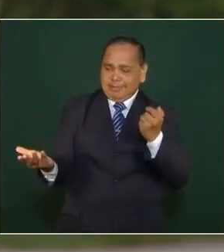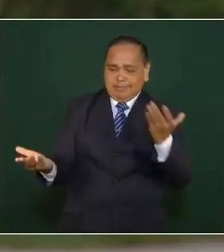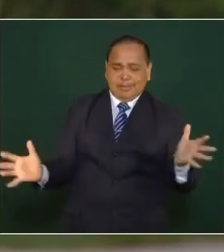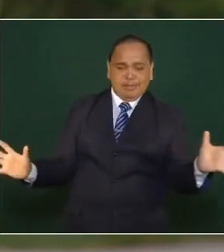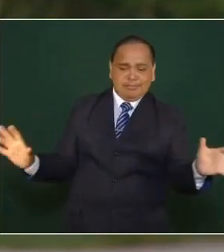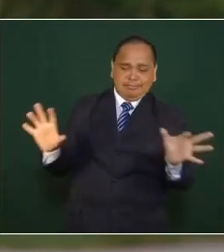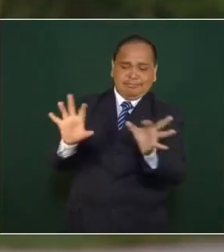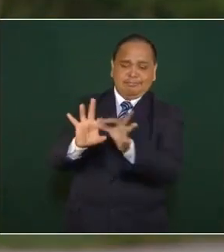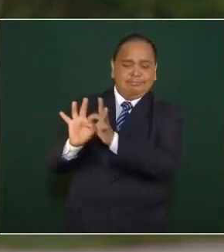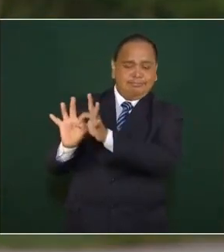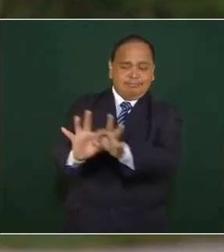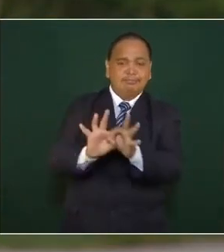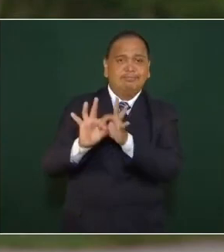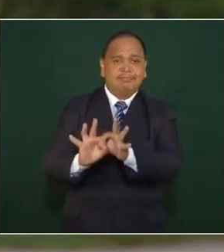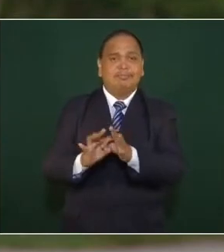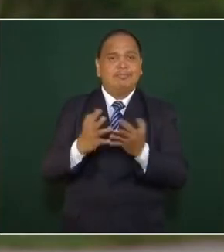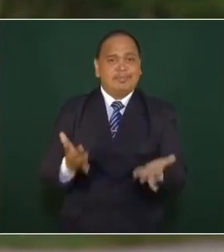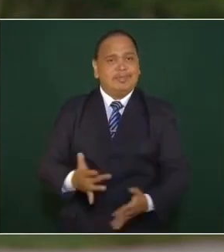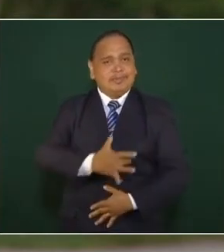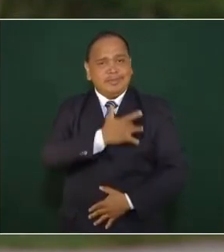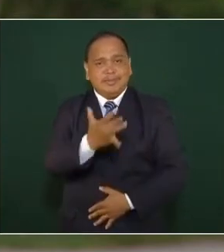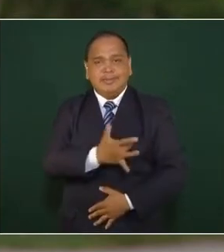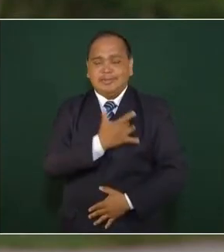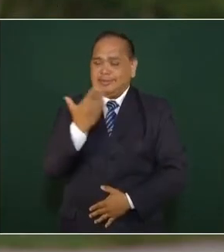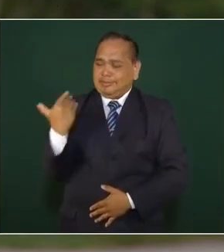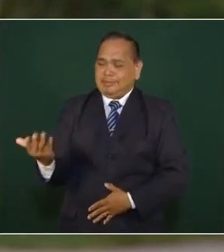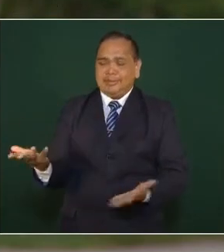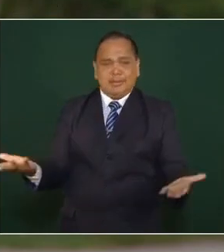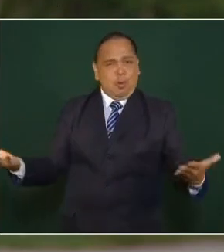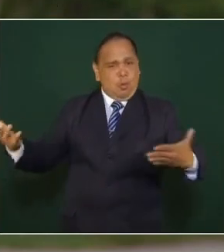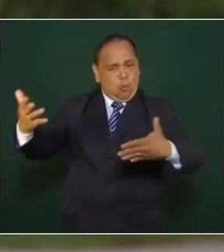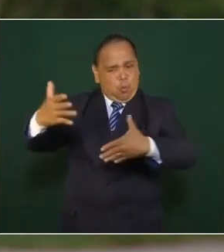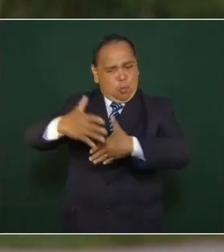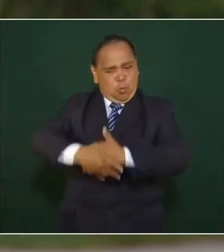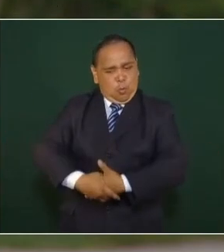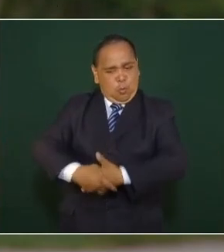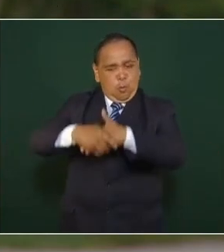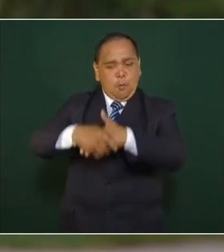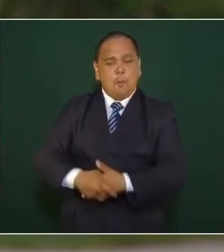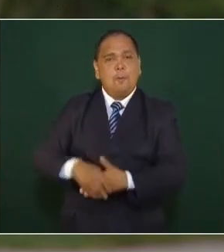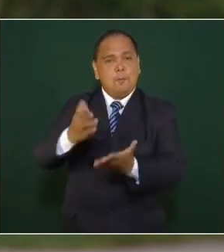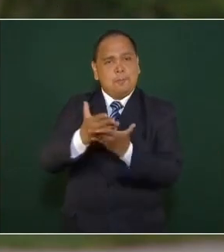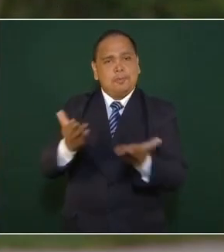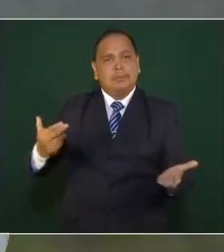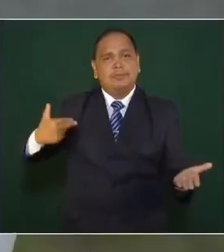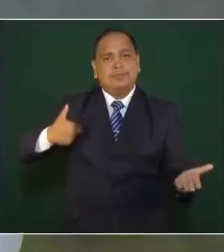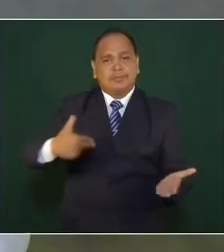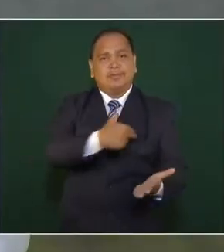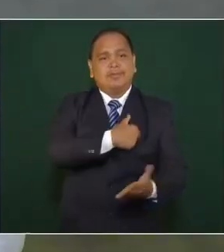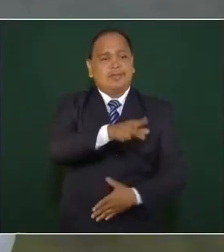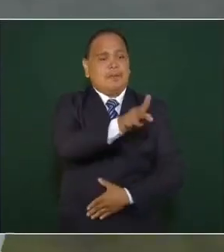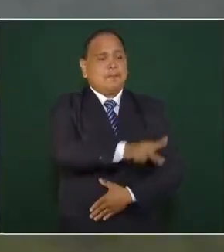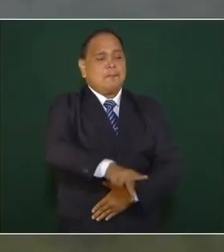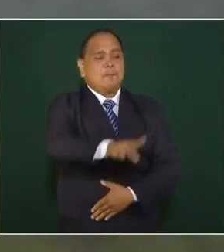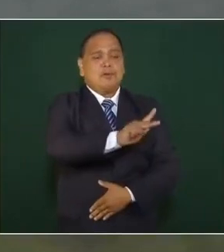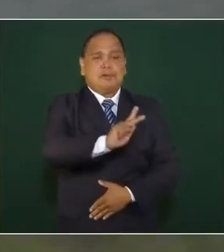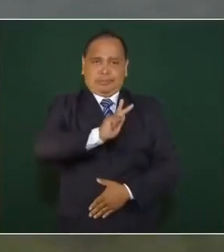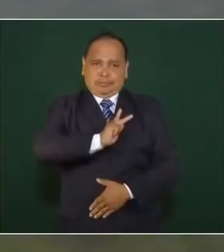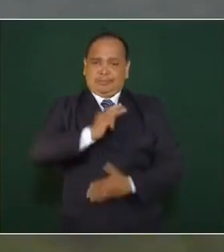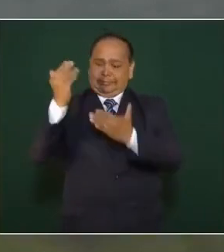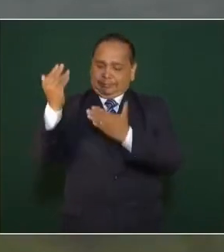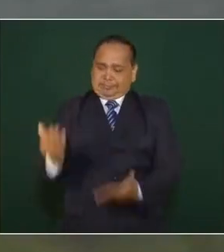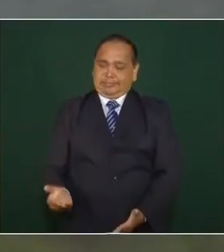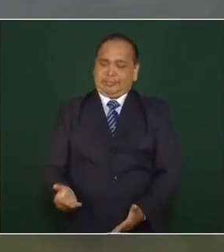bilaterales. Conscientes del valor de esa colaboración, venimos a ratificar la voluntad de nuestro pueblo y gobierno